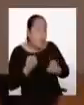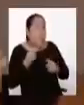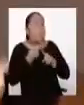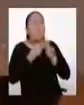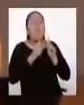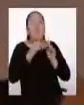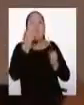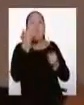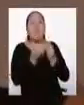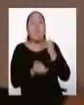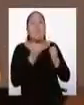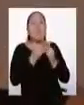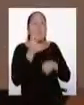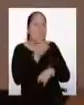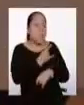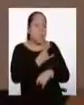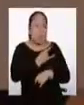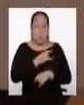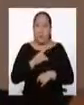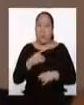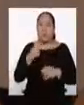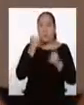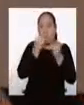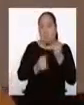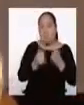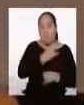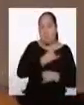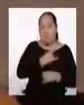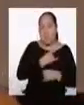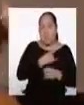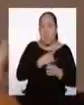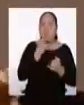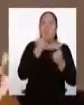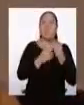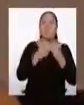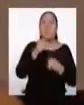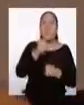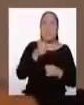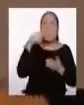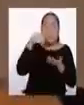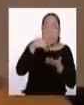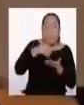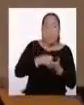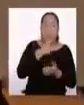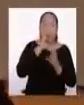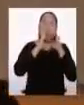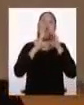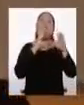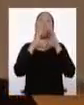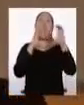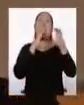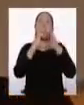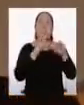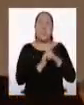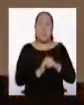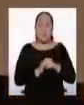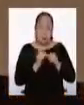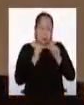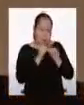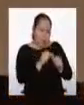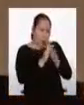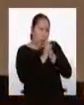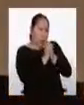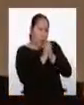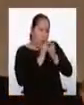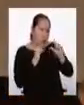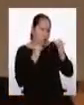la universidad, estudié comunicaciones, y cuando yo termino la universidad, yo continuaba en la universidad y seguía con mi grupo de amigos